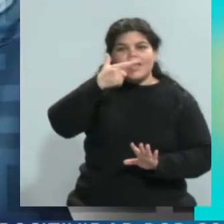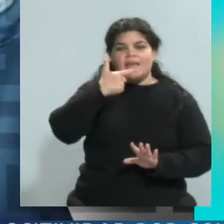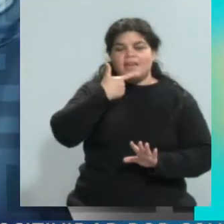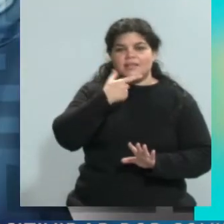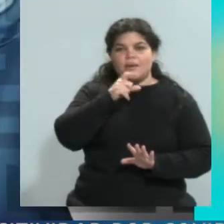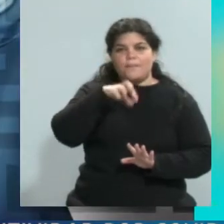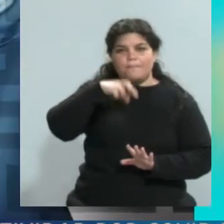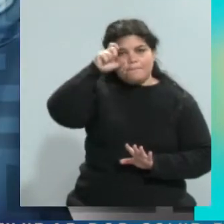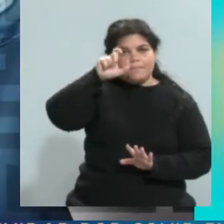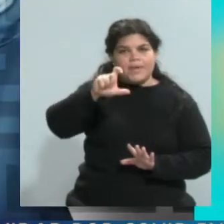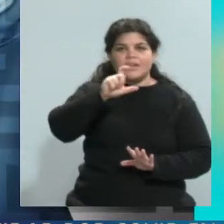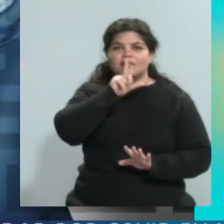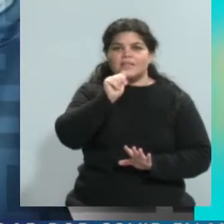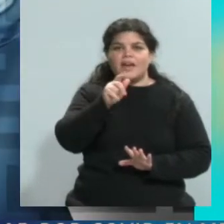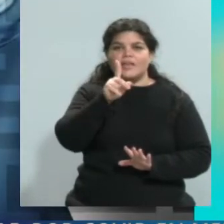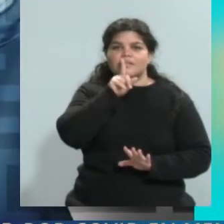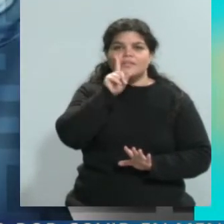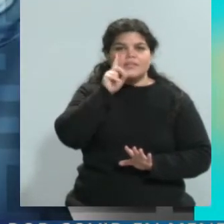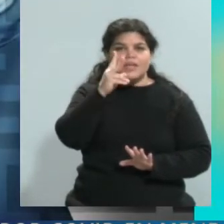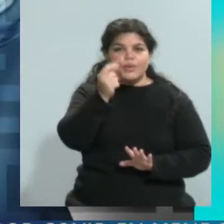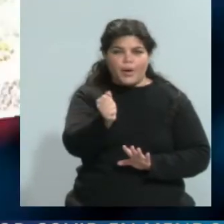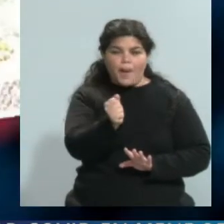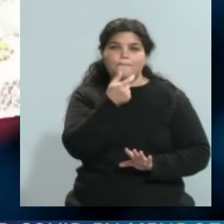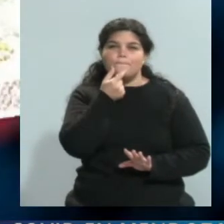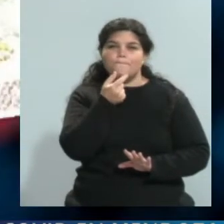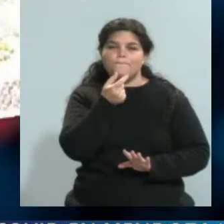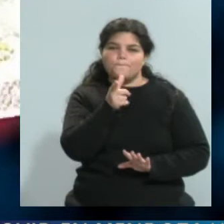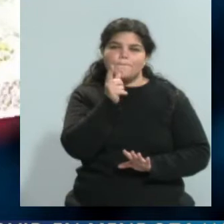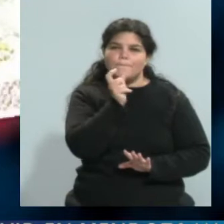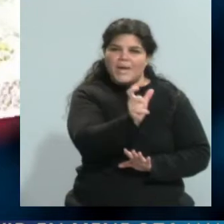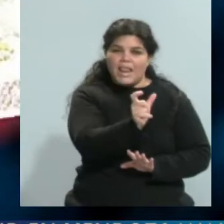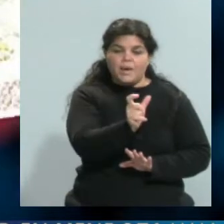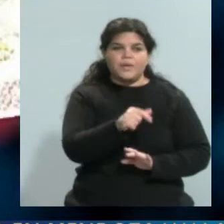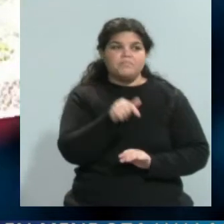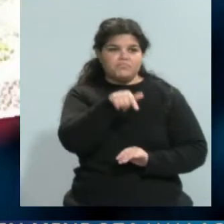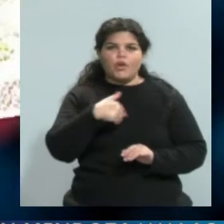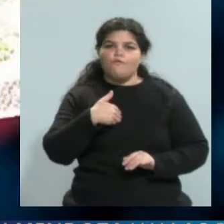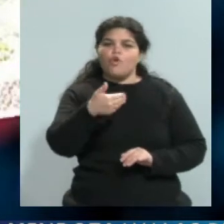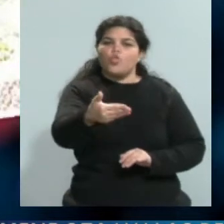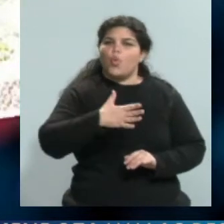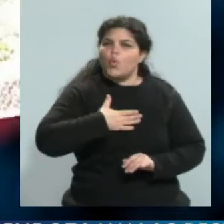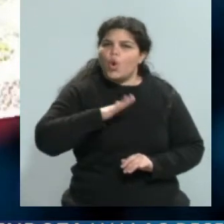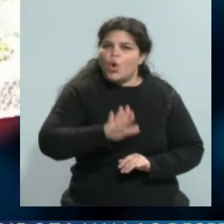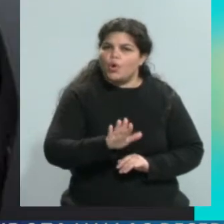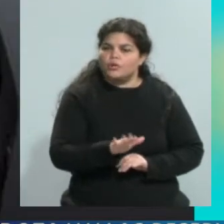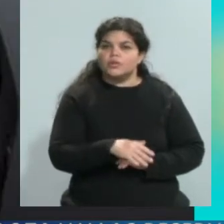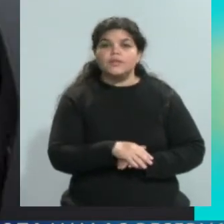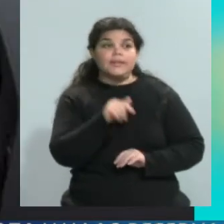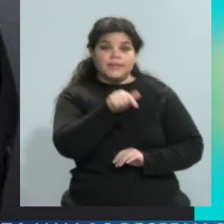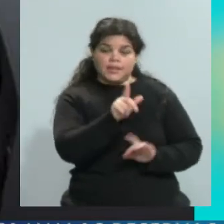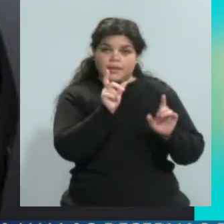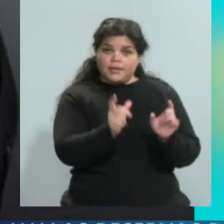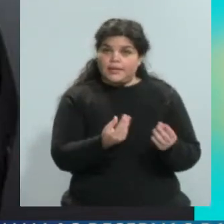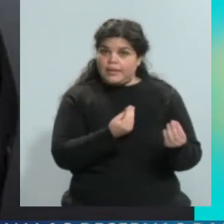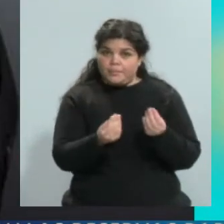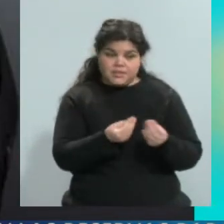debemos entender y saber qué es el coaching, más allá que lo estamos definiendo. Sí. Que la persona que vaya a una sesión de coaching debe conocer